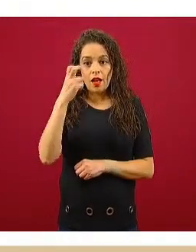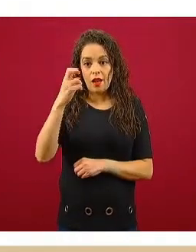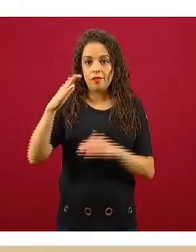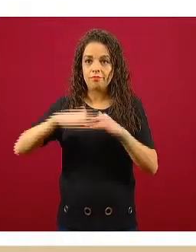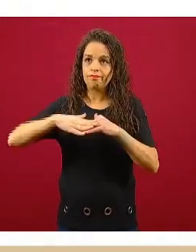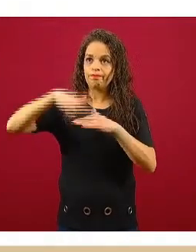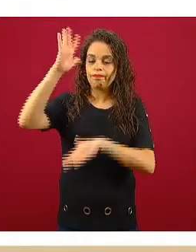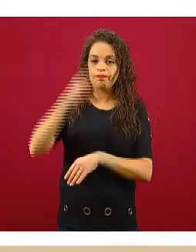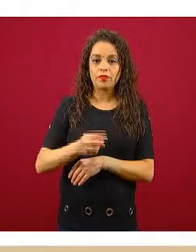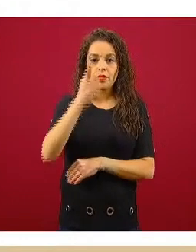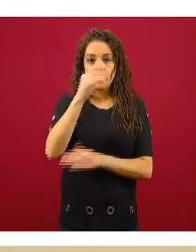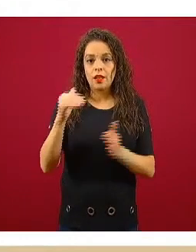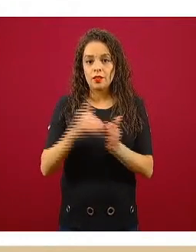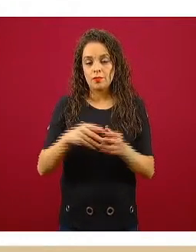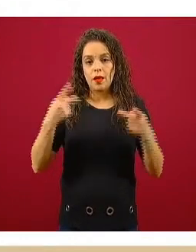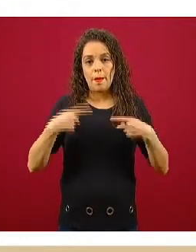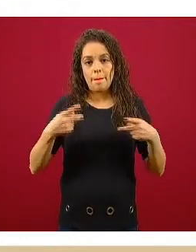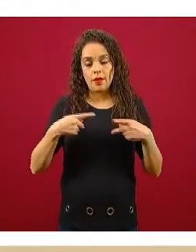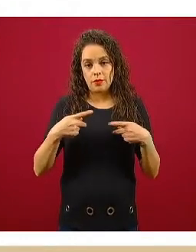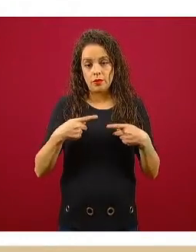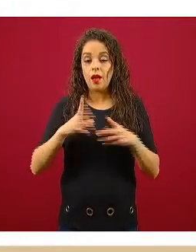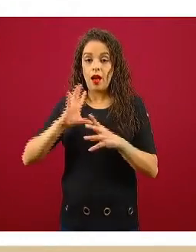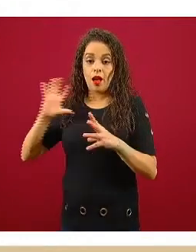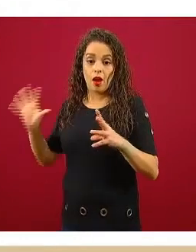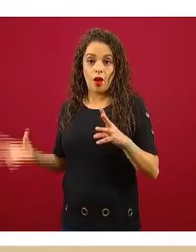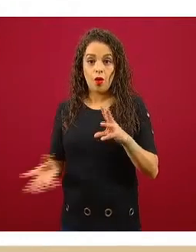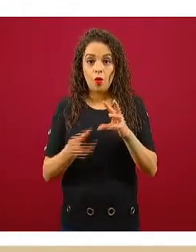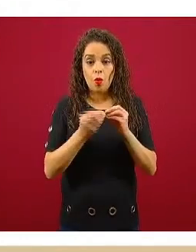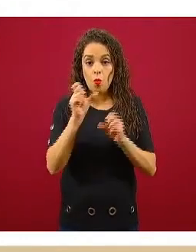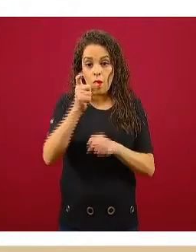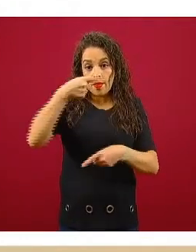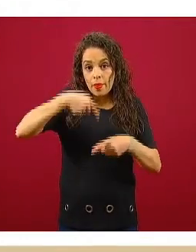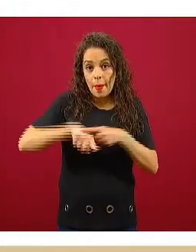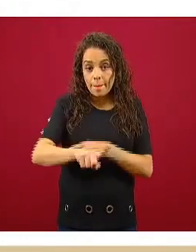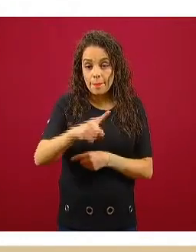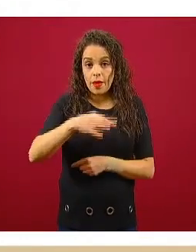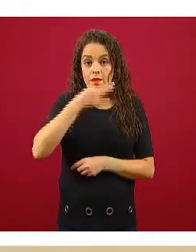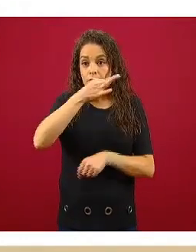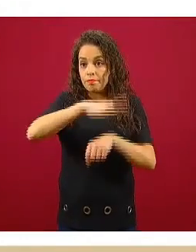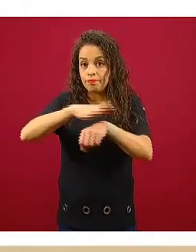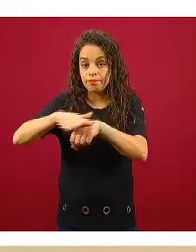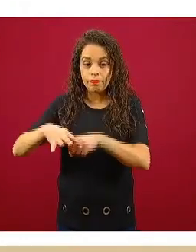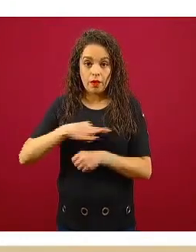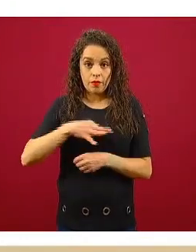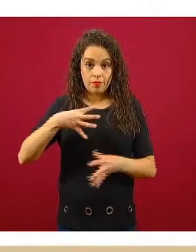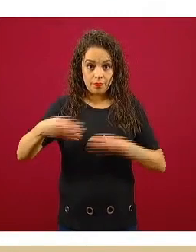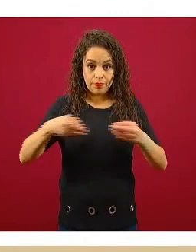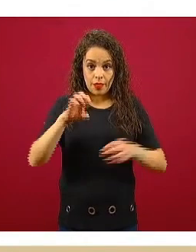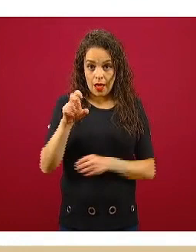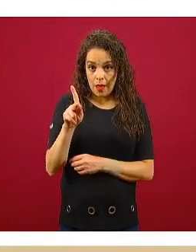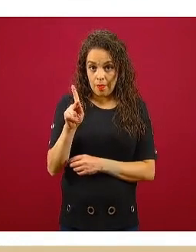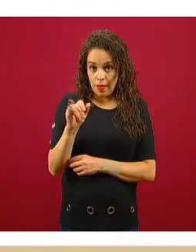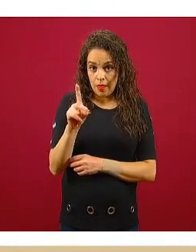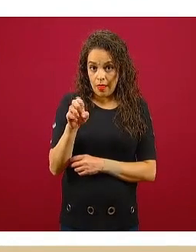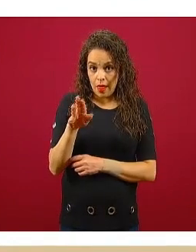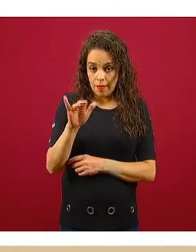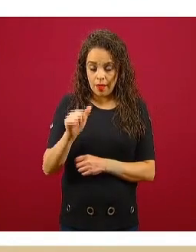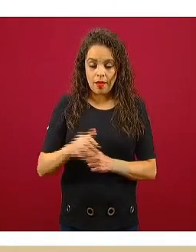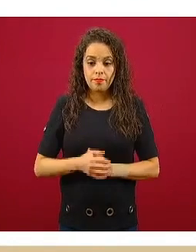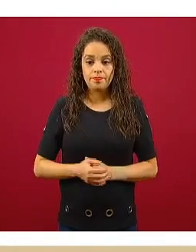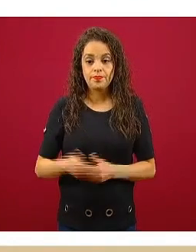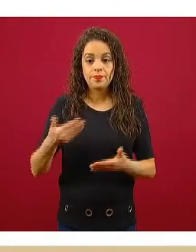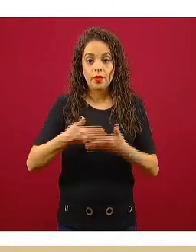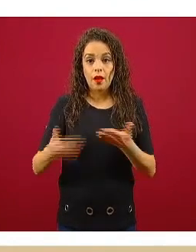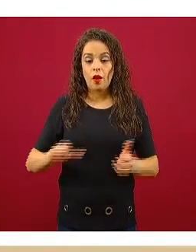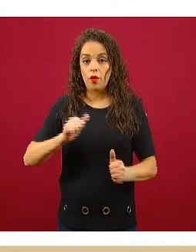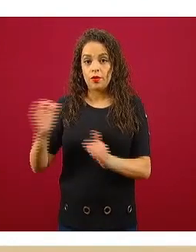3.000, recordando que estos son casos acumulados desde que inició la epidemia. En la siguiente diapositiva veremos solamente la epidemia